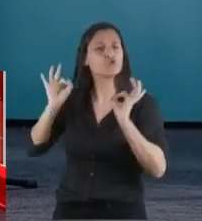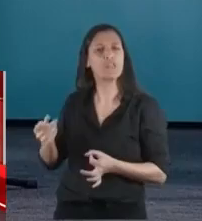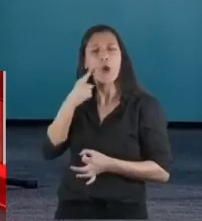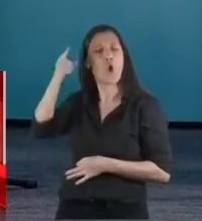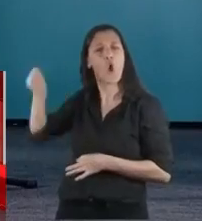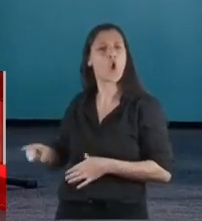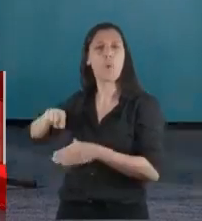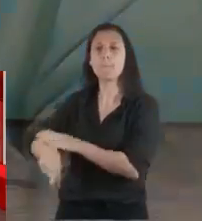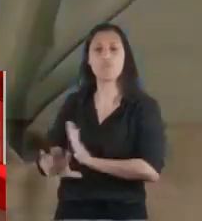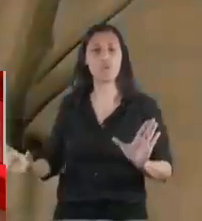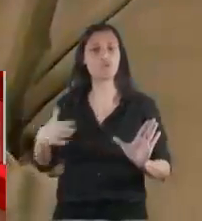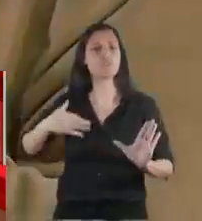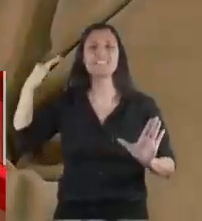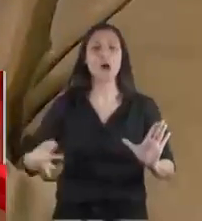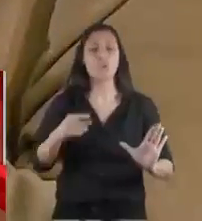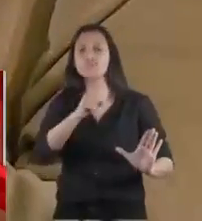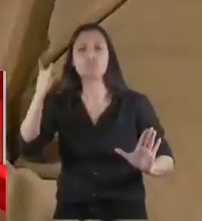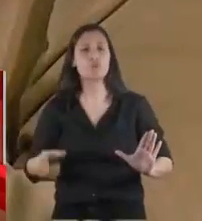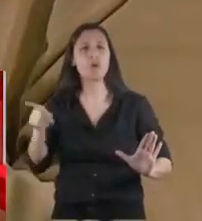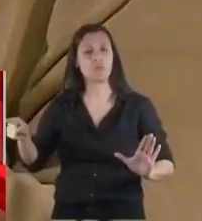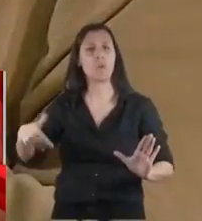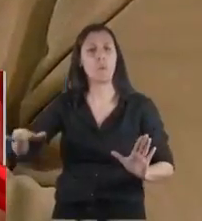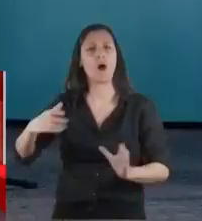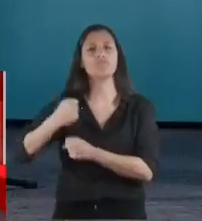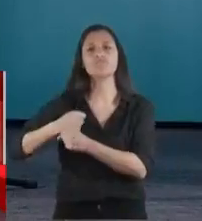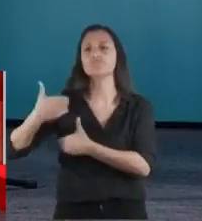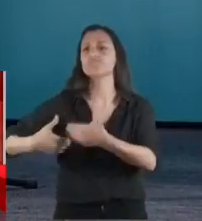Y estoy seguro que lo va a hacer muy bien.